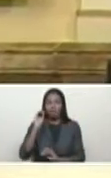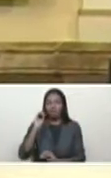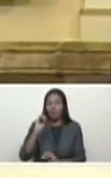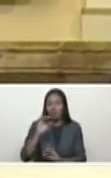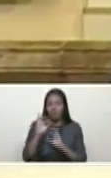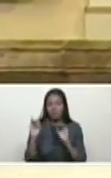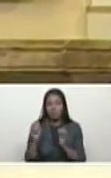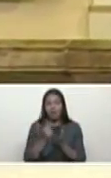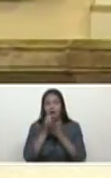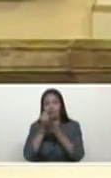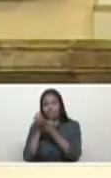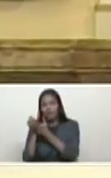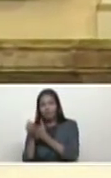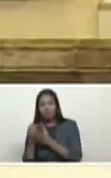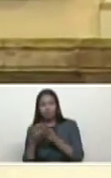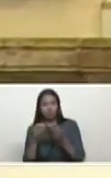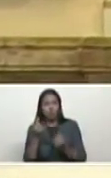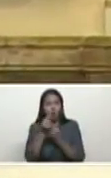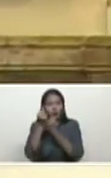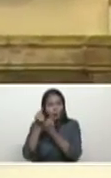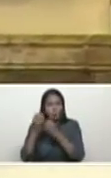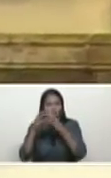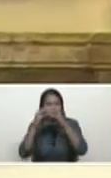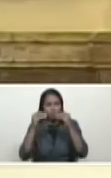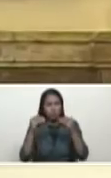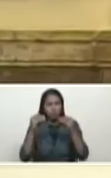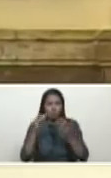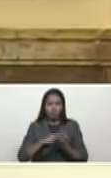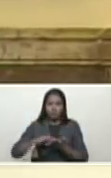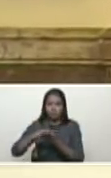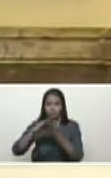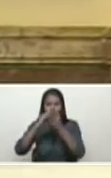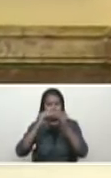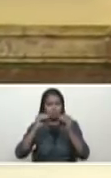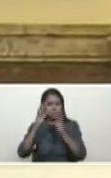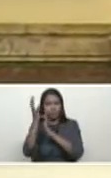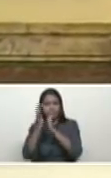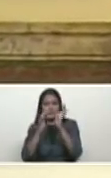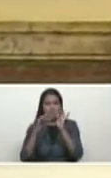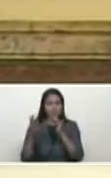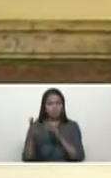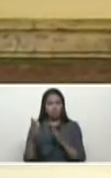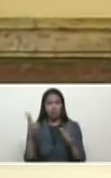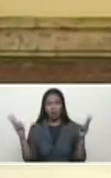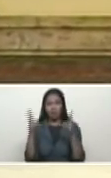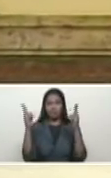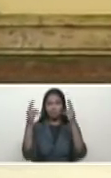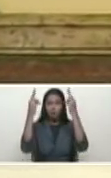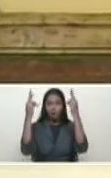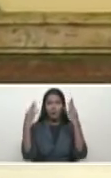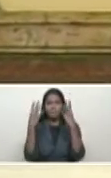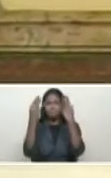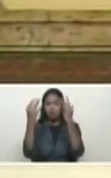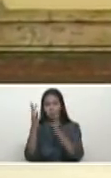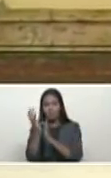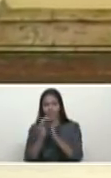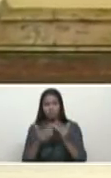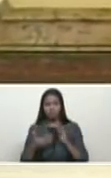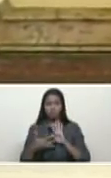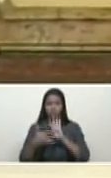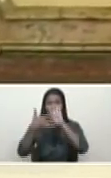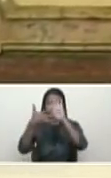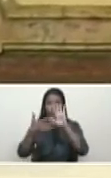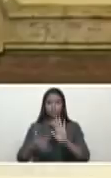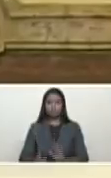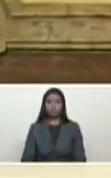ayudando auxiliando apoyando con la solidaridad de cristo redentor allí con la mano de cristo siempre adelante